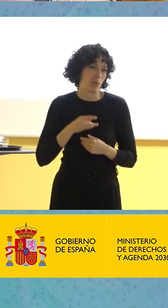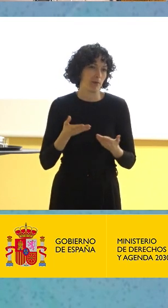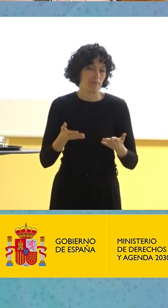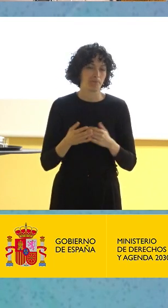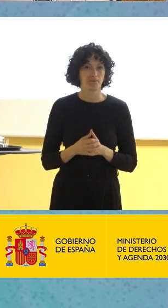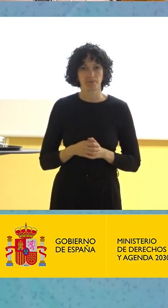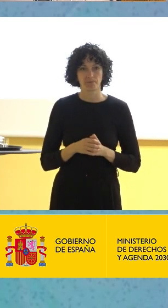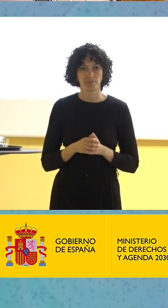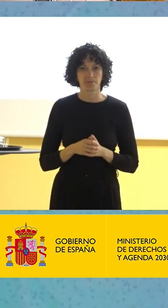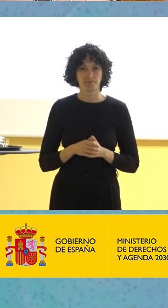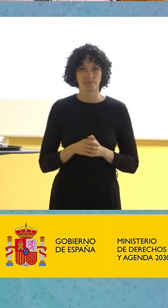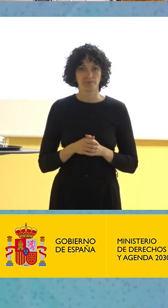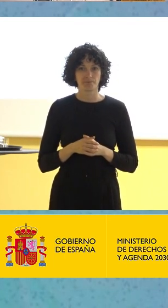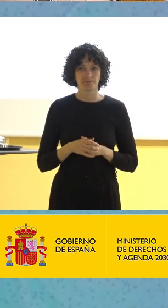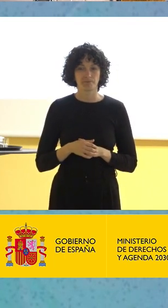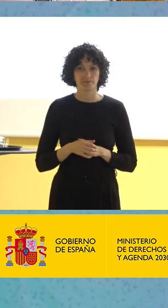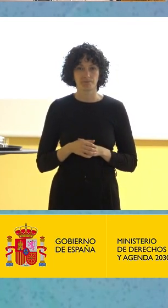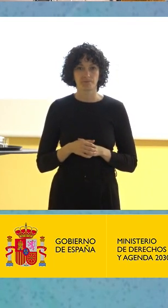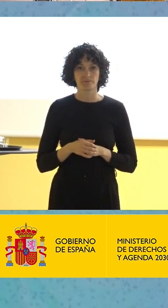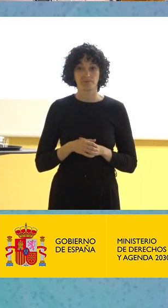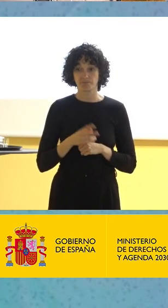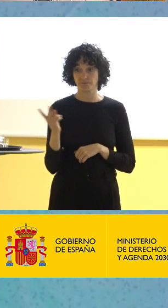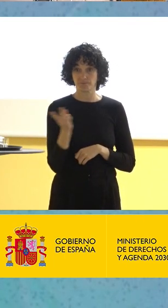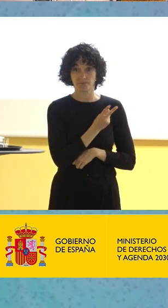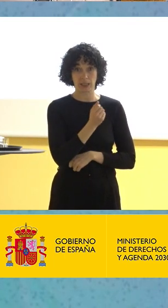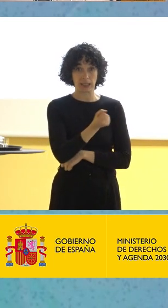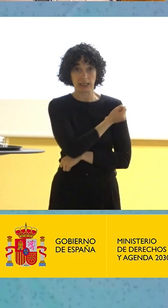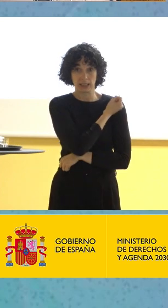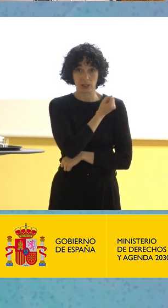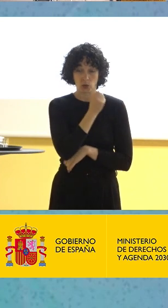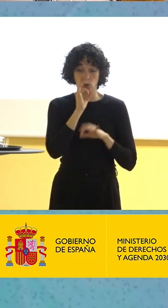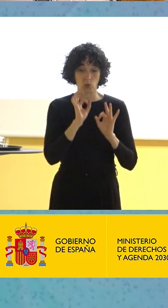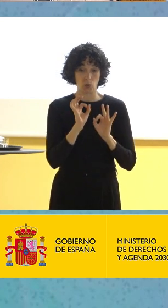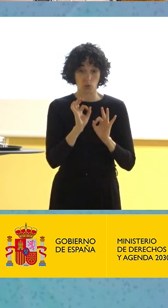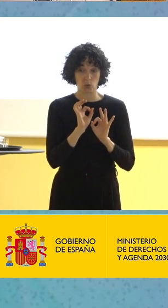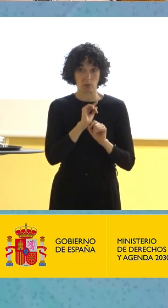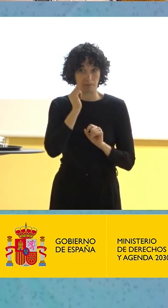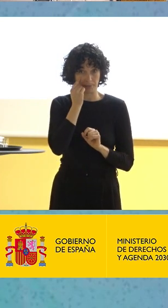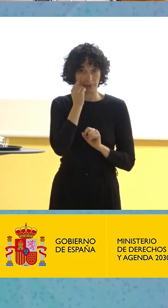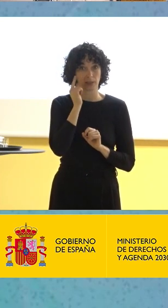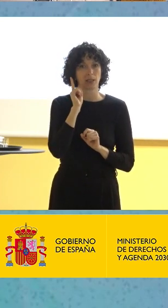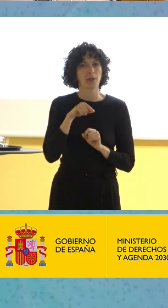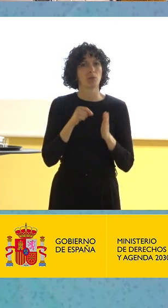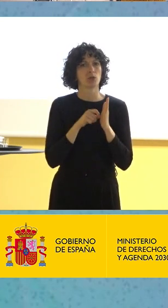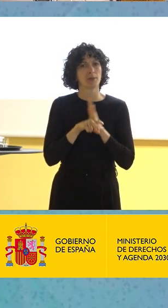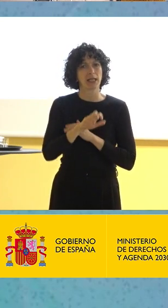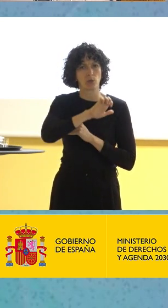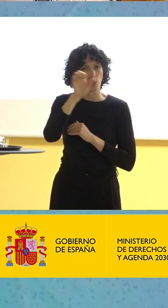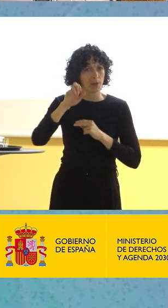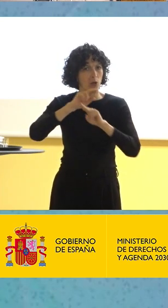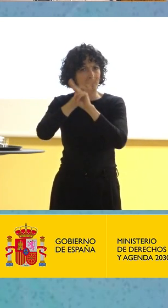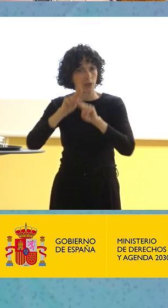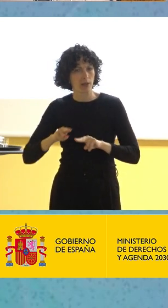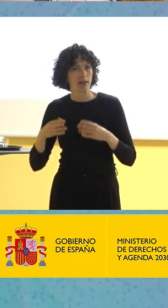Bueno. Y entre ambos registros, ¿no? Pues lo que encontramos precisamente y lo que sucede a nivel también internacional y europeo es que se